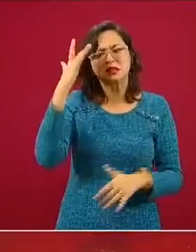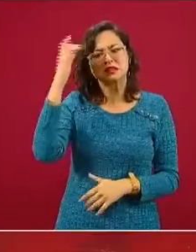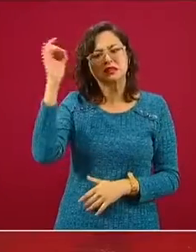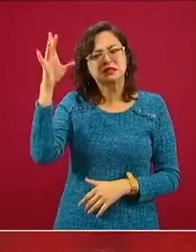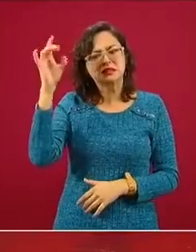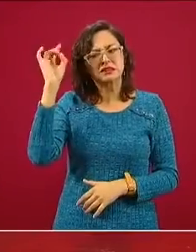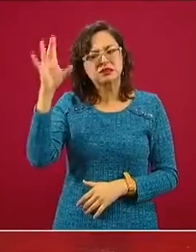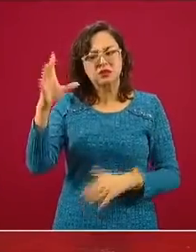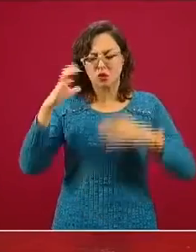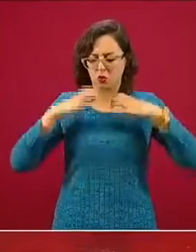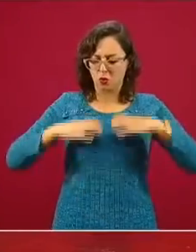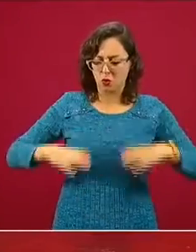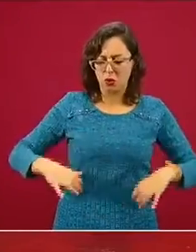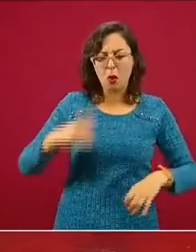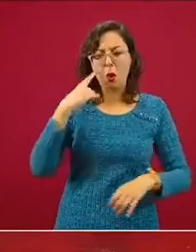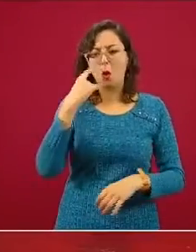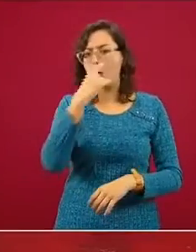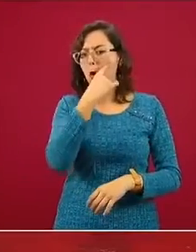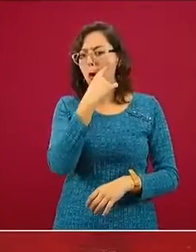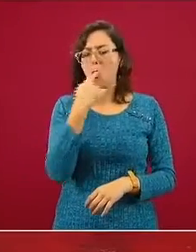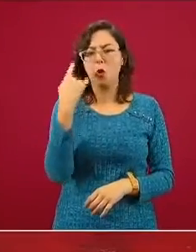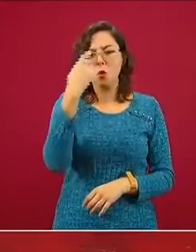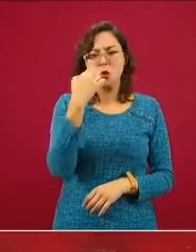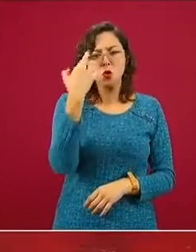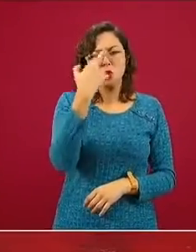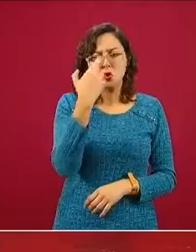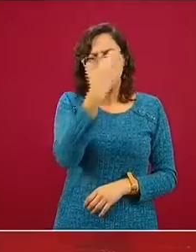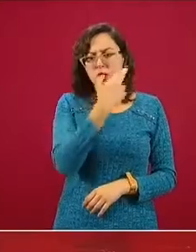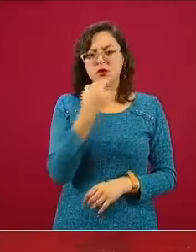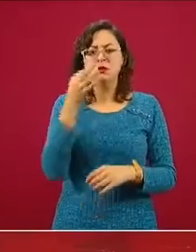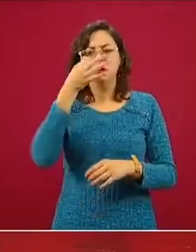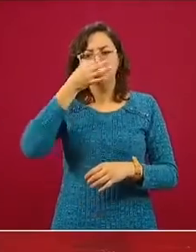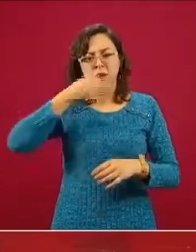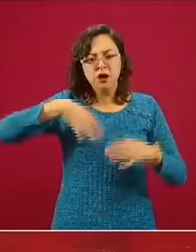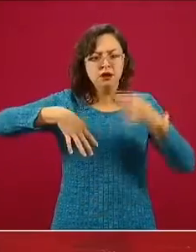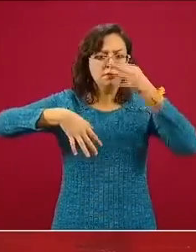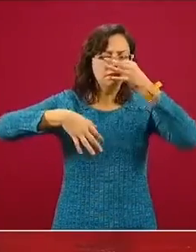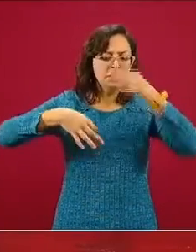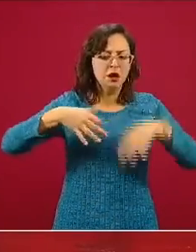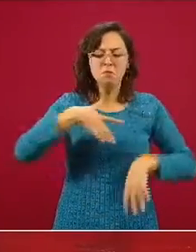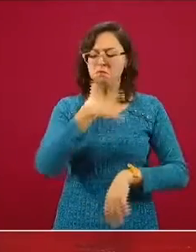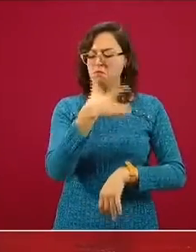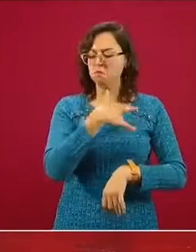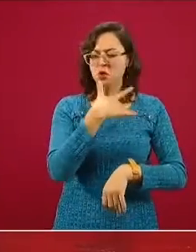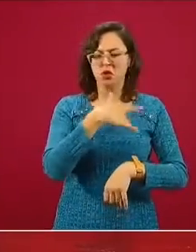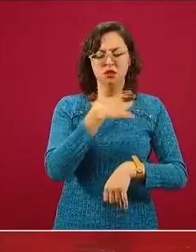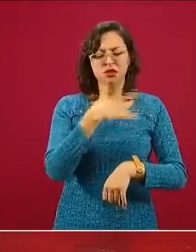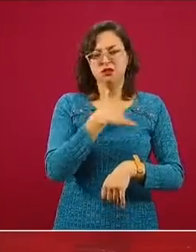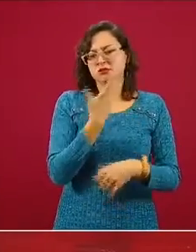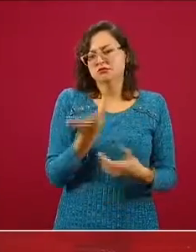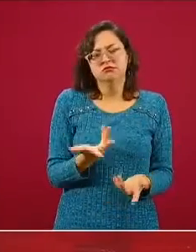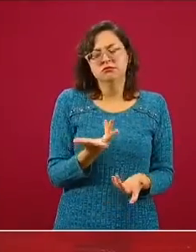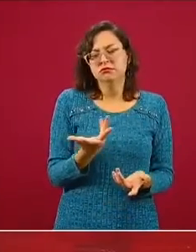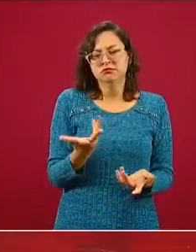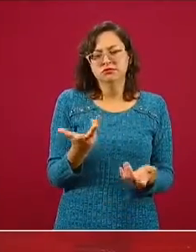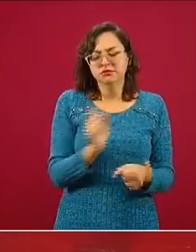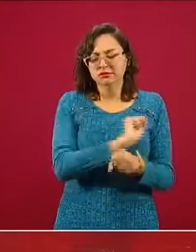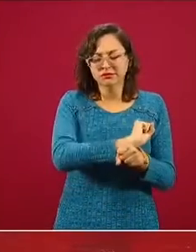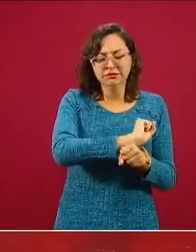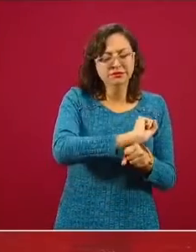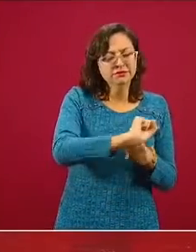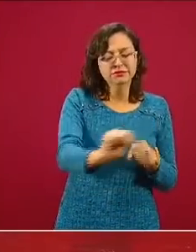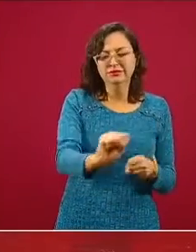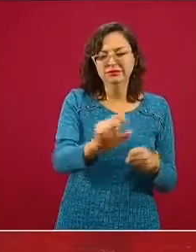dolor muscular, enrojecimiento de los ojos, escurrimiento de la nariz, como los síntomas comunes de la condición leve de